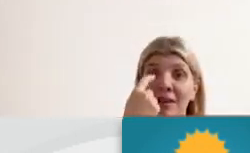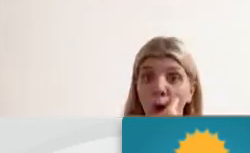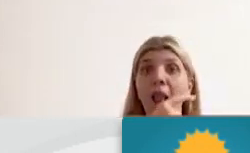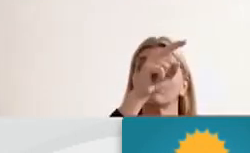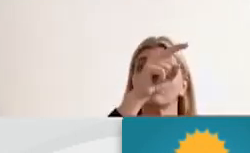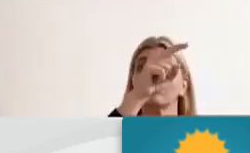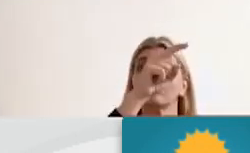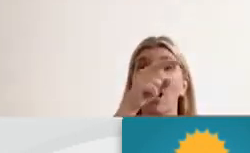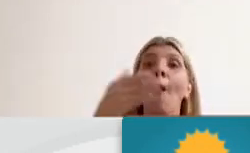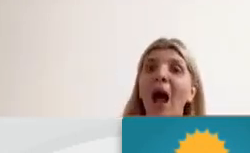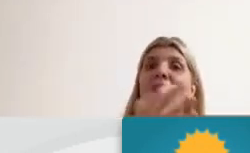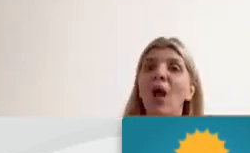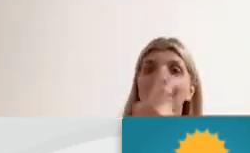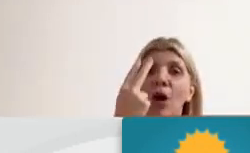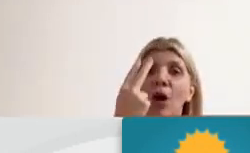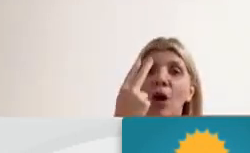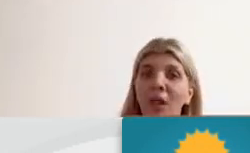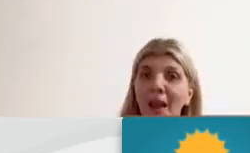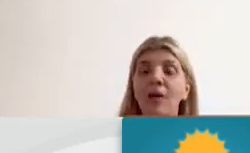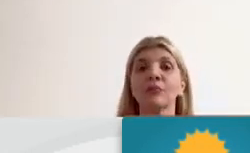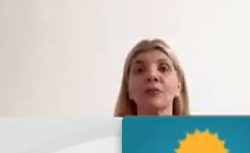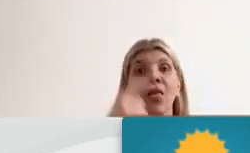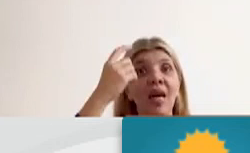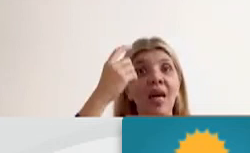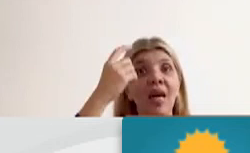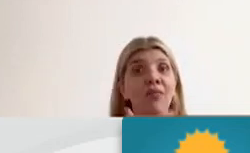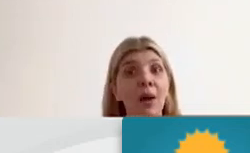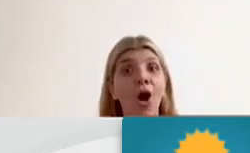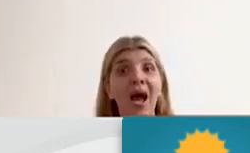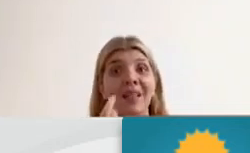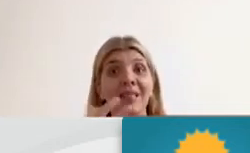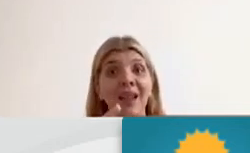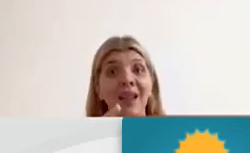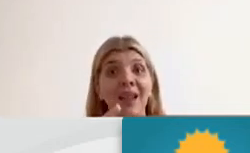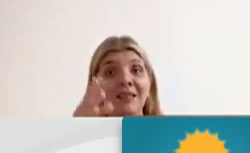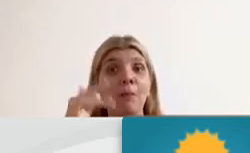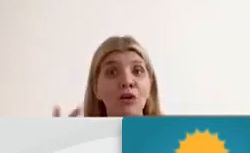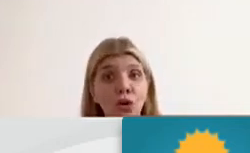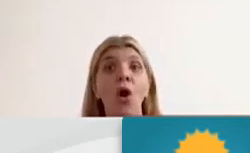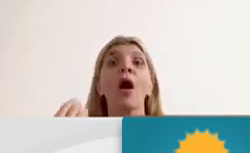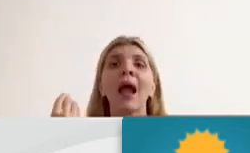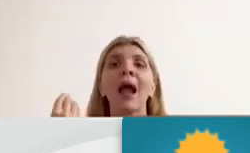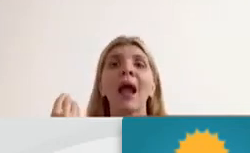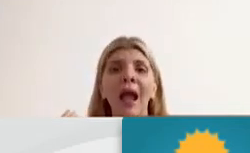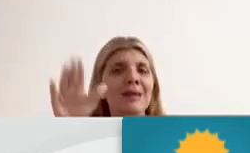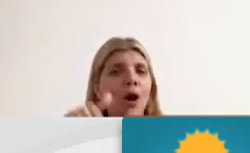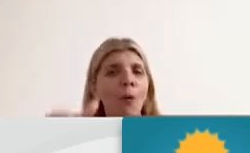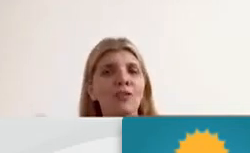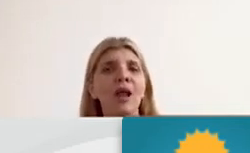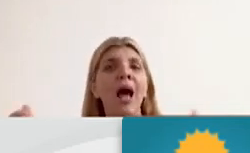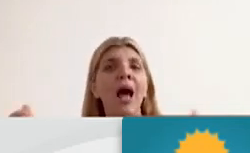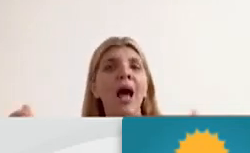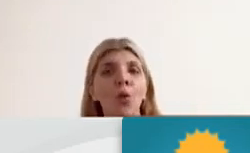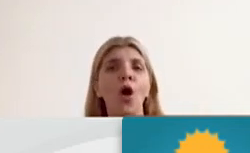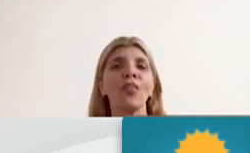discapacidad. Yo quiero tu opinión personal. ¿En qué significa, no? Ser el creador de uno de